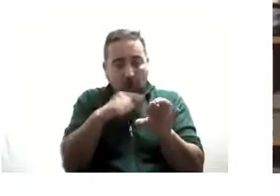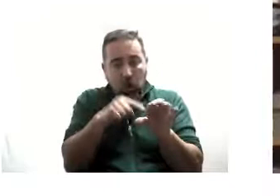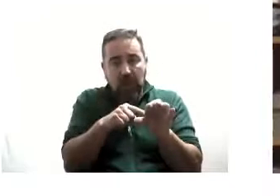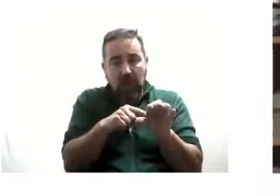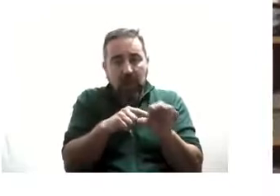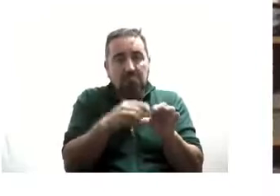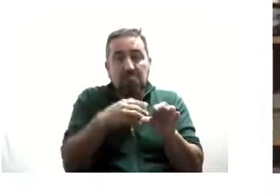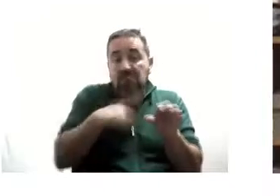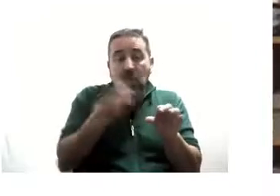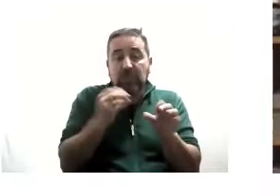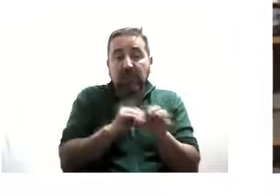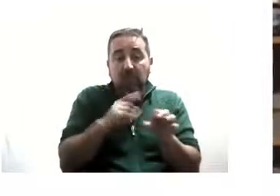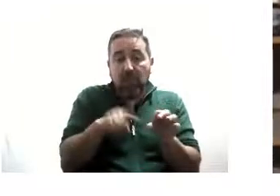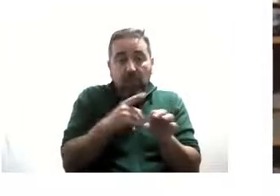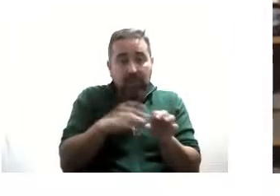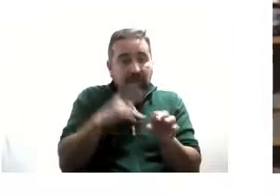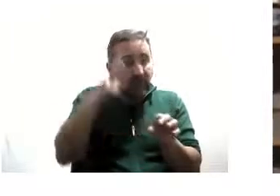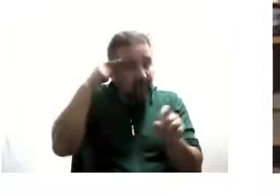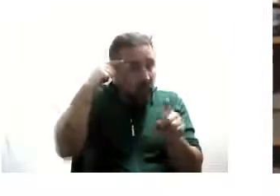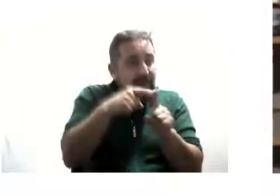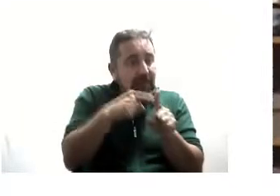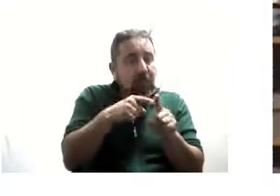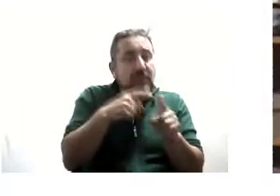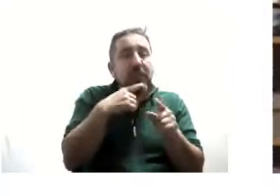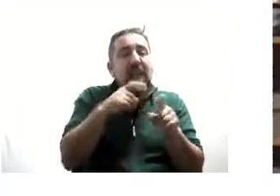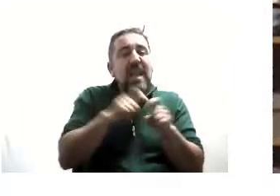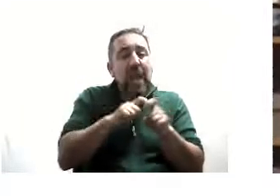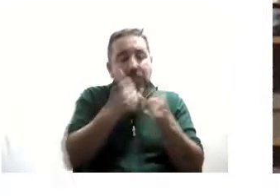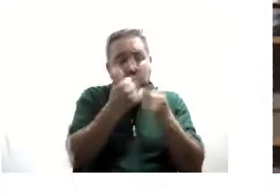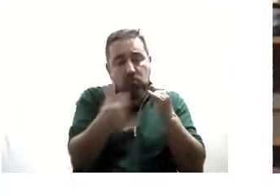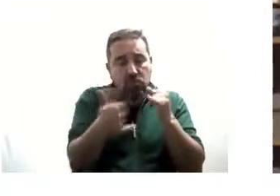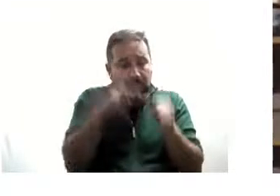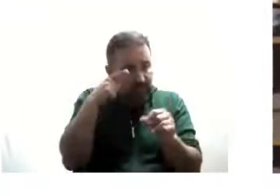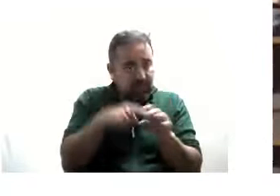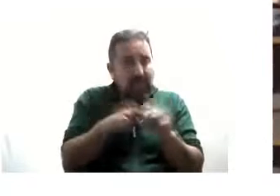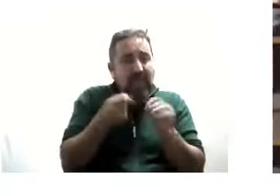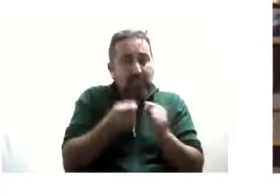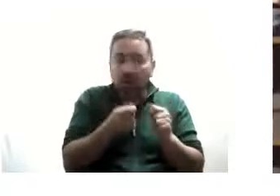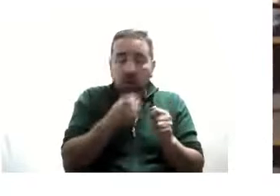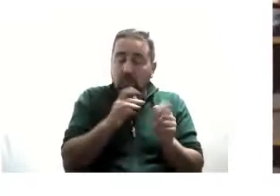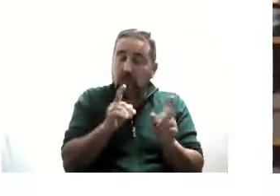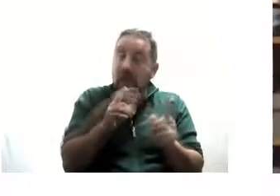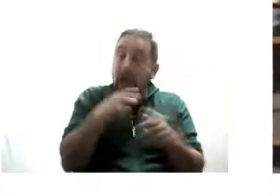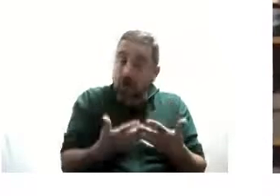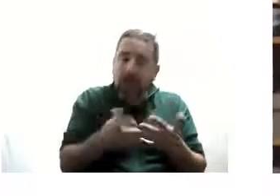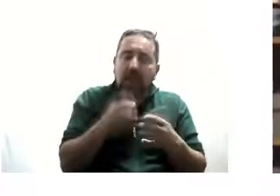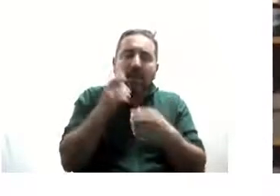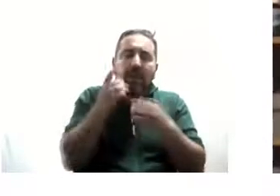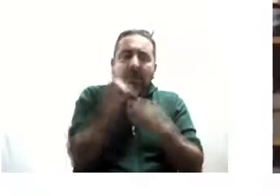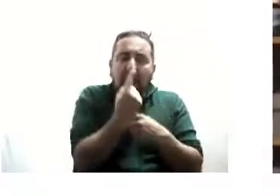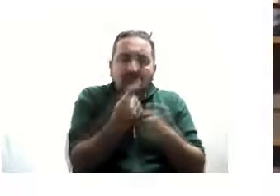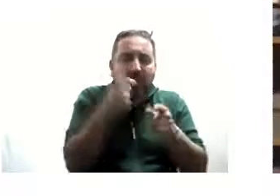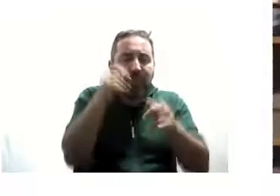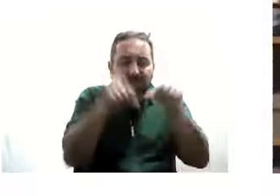poco igual, porque lo que queremos es estimular directamente el nervio coclear, hace años no se tenía tanto cuidado como ahora, pero ahora hacemos cada cirugía de